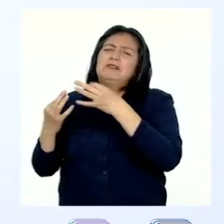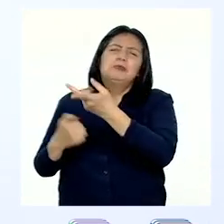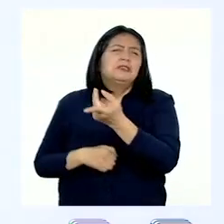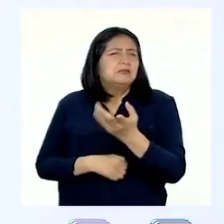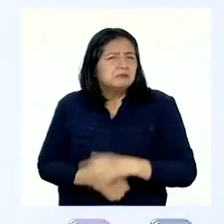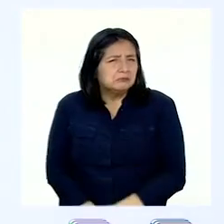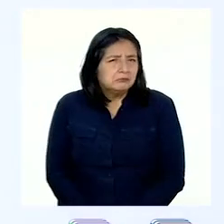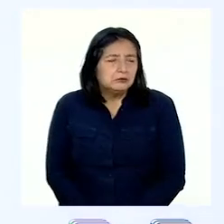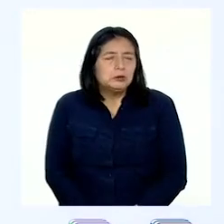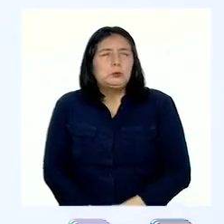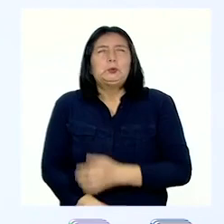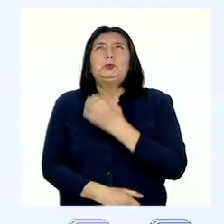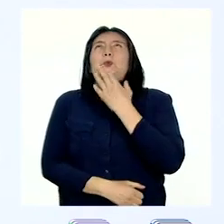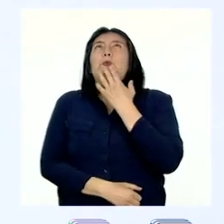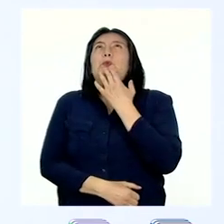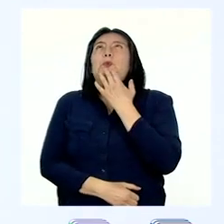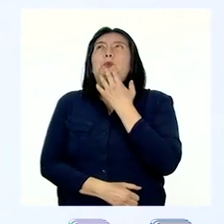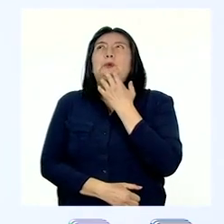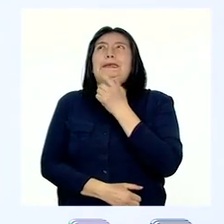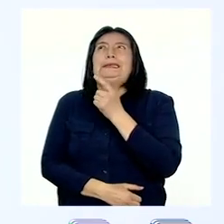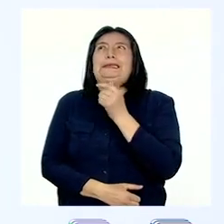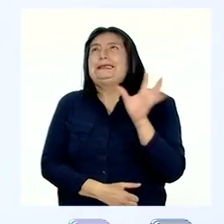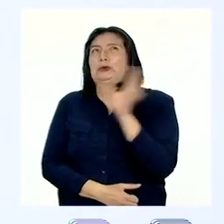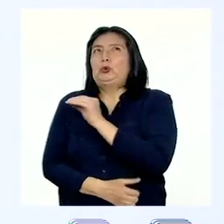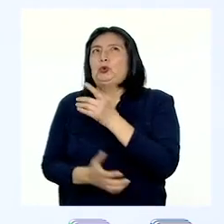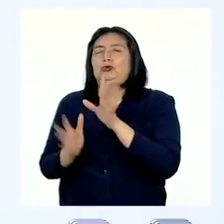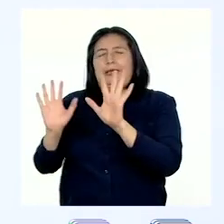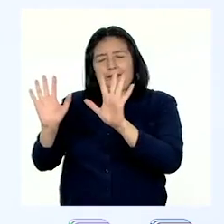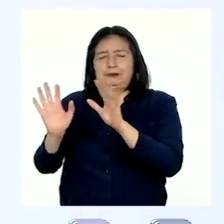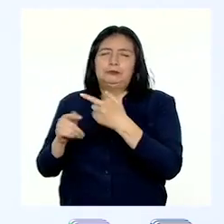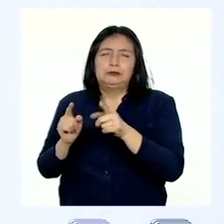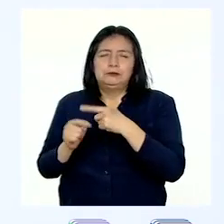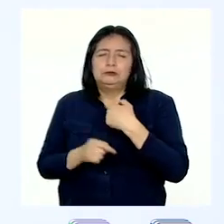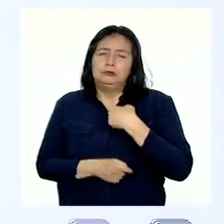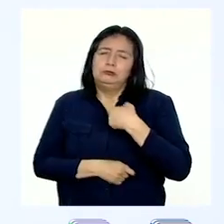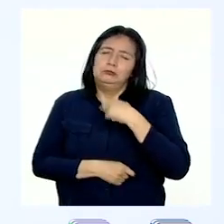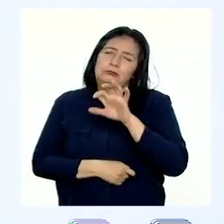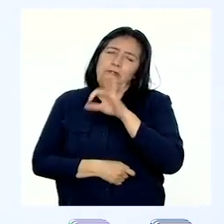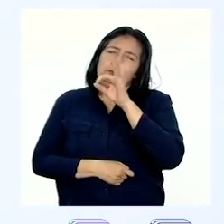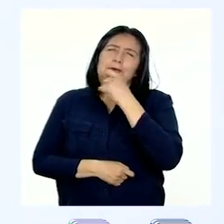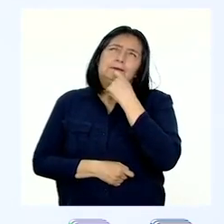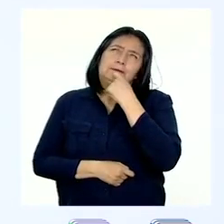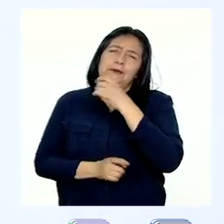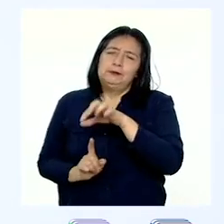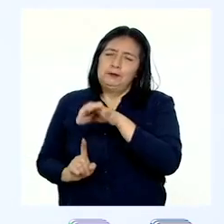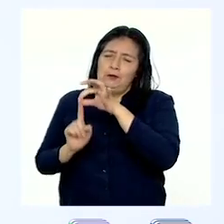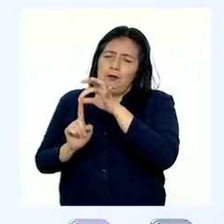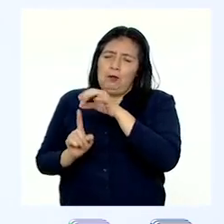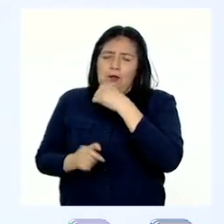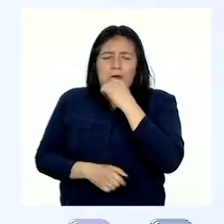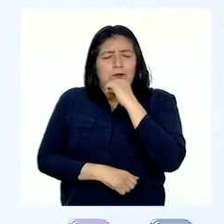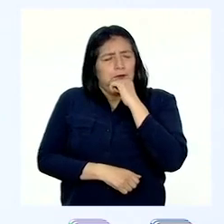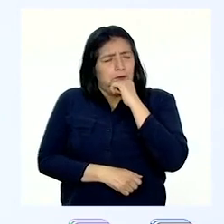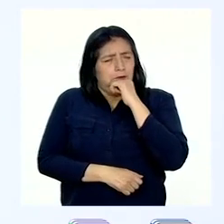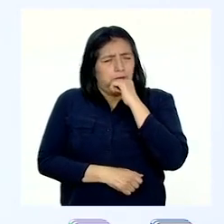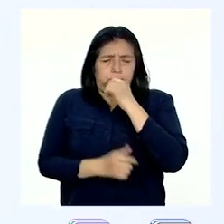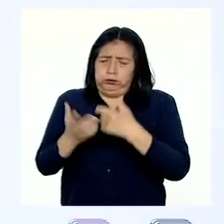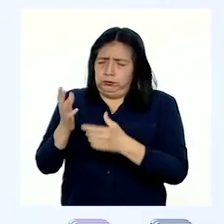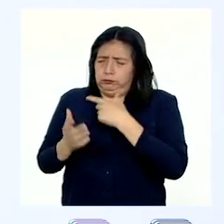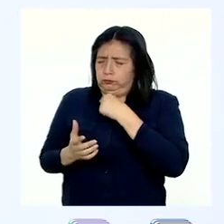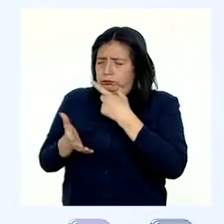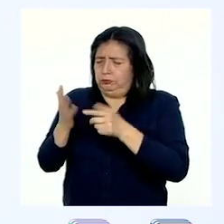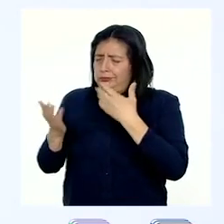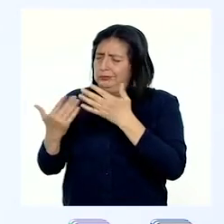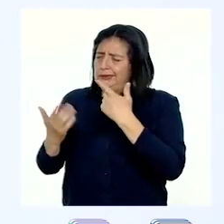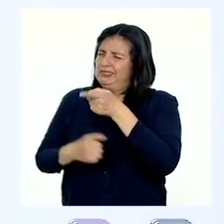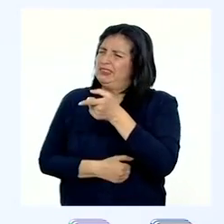familia? Uy, casi todo. Pero a ver, si tuviera que elegir algo específico, pues me gustaría hablar